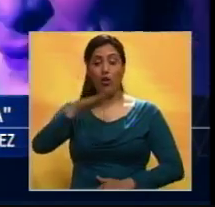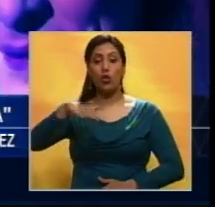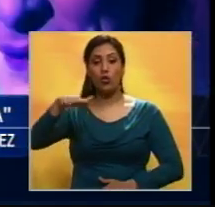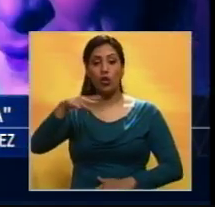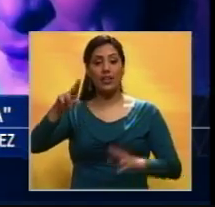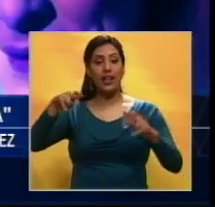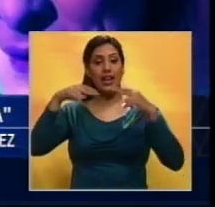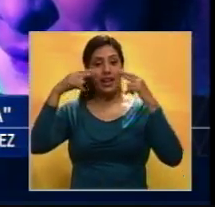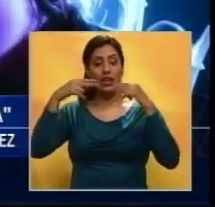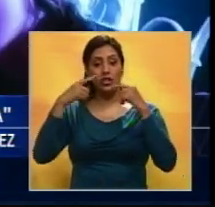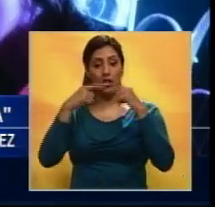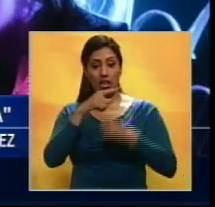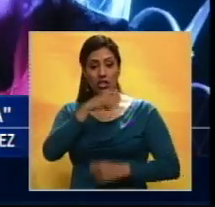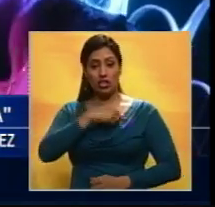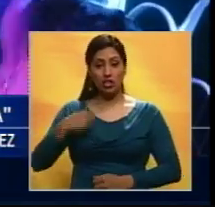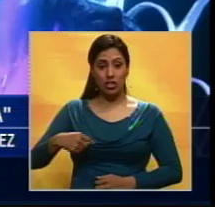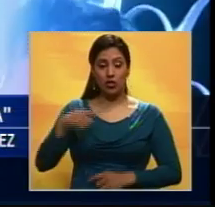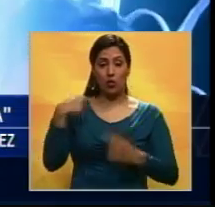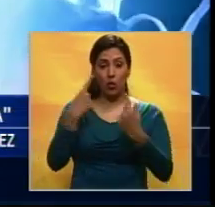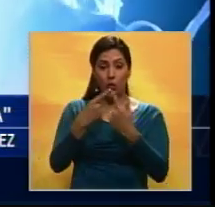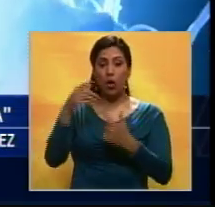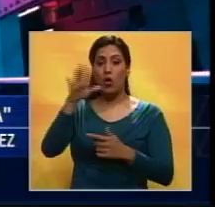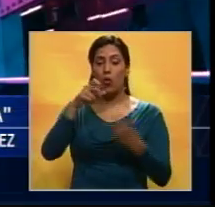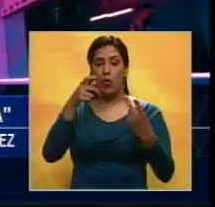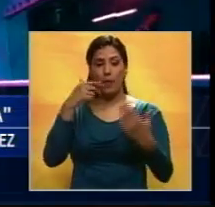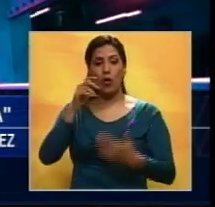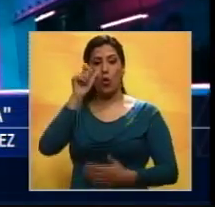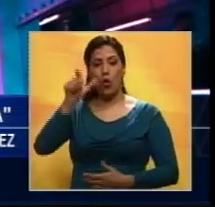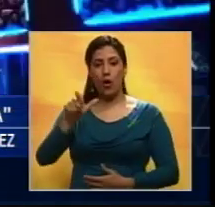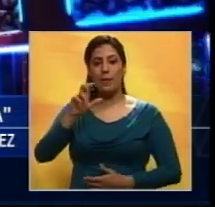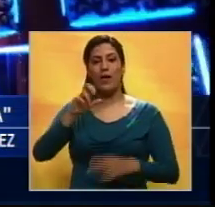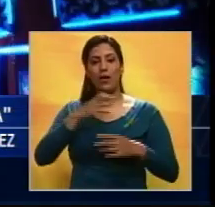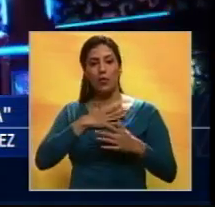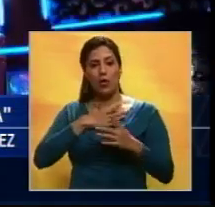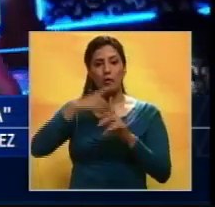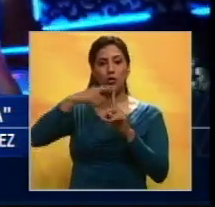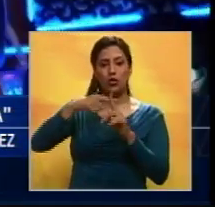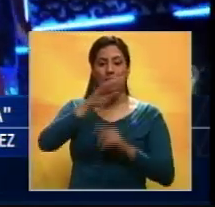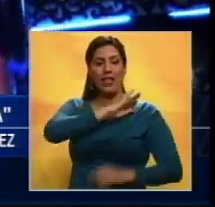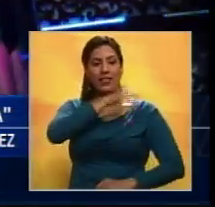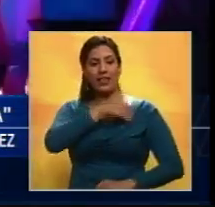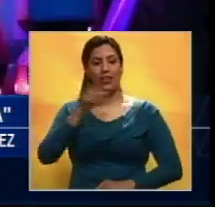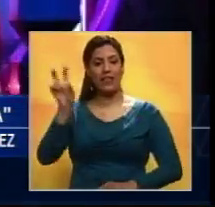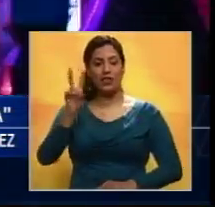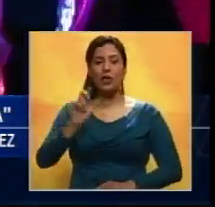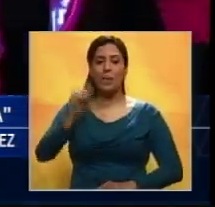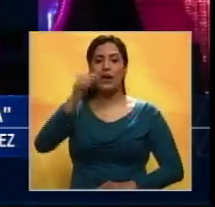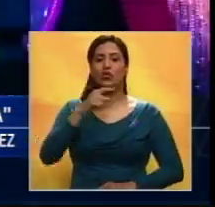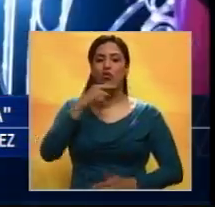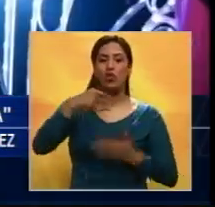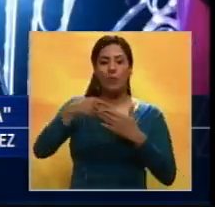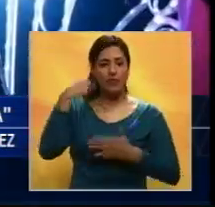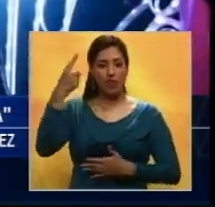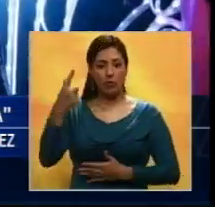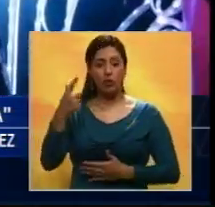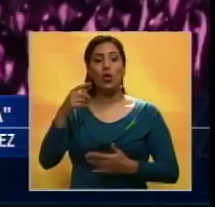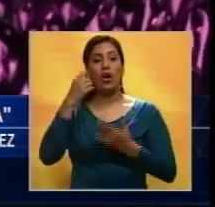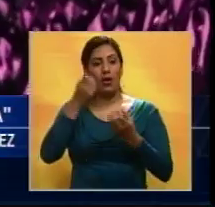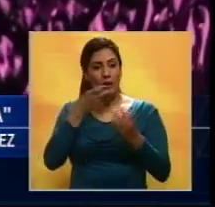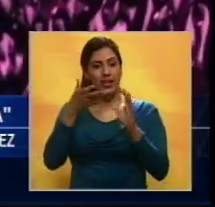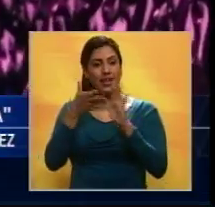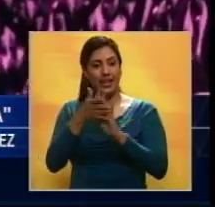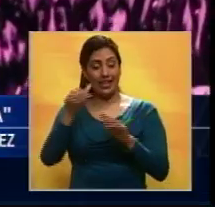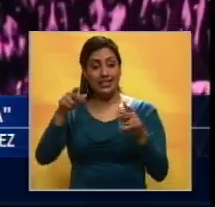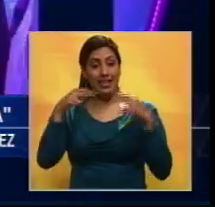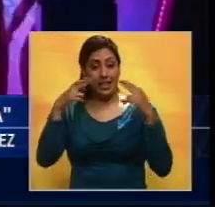en el restaurante Chino El Palmar, bajo la dirección de Nuno Gómez, quien es uno de los directores venezolanos más nombrados en la industria. Y como dato curioso, en